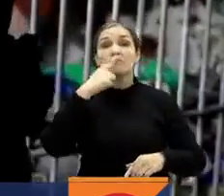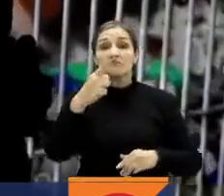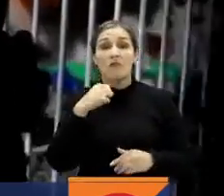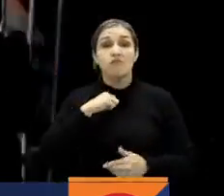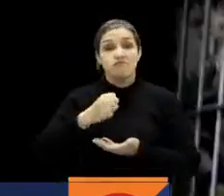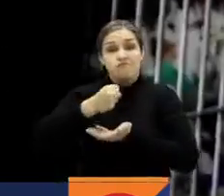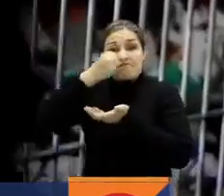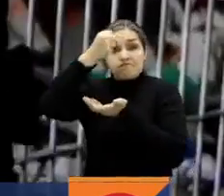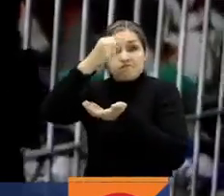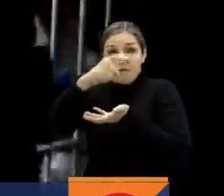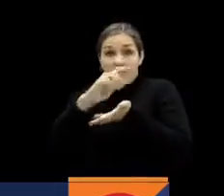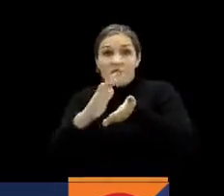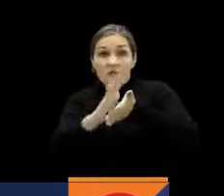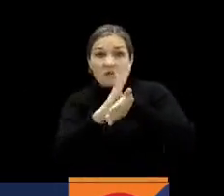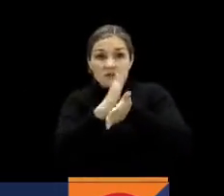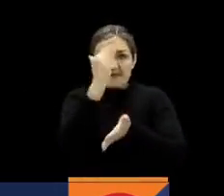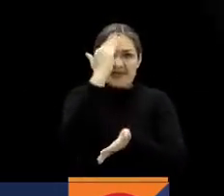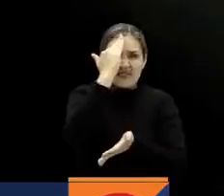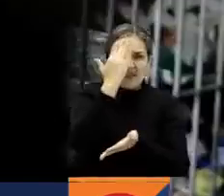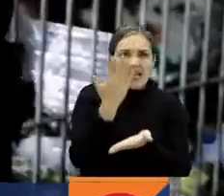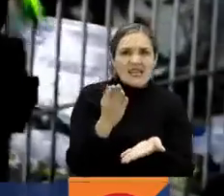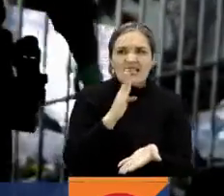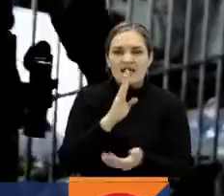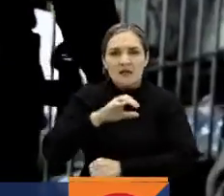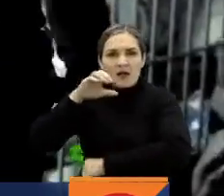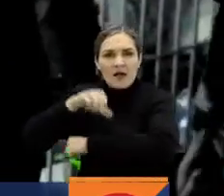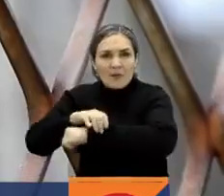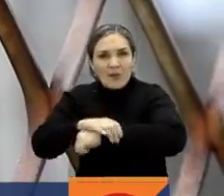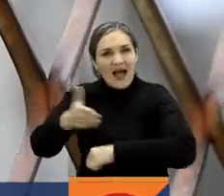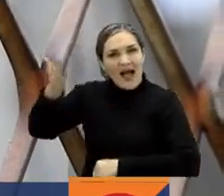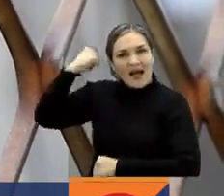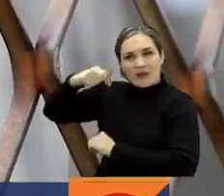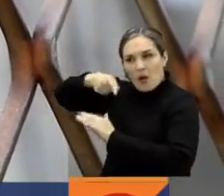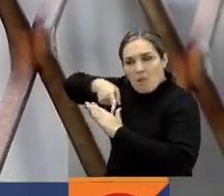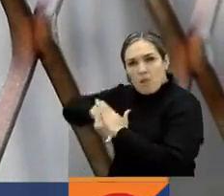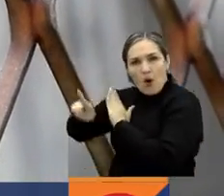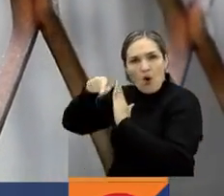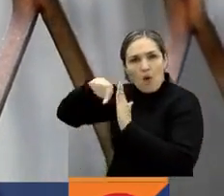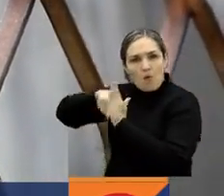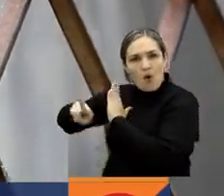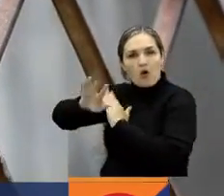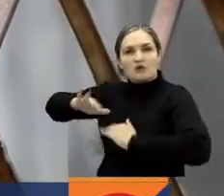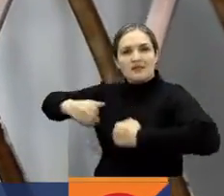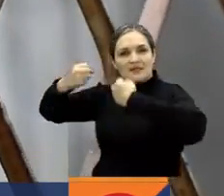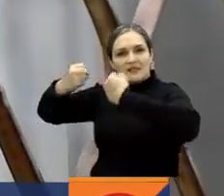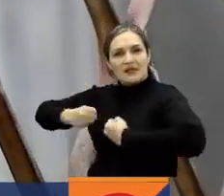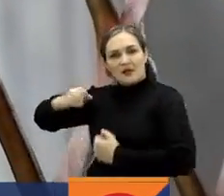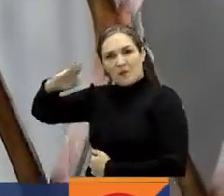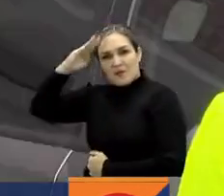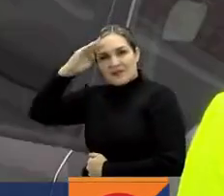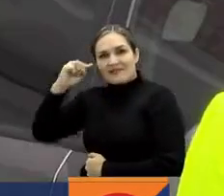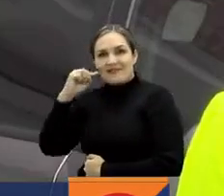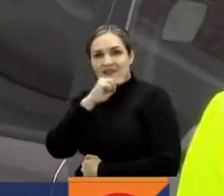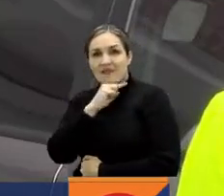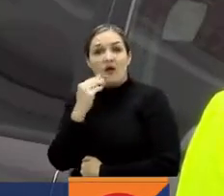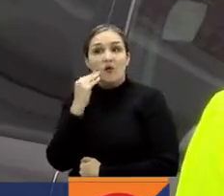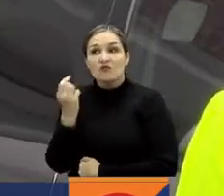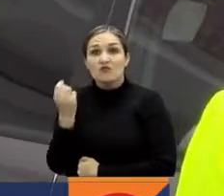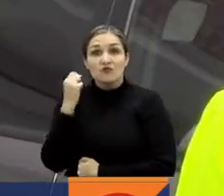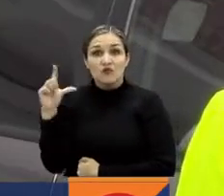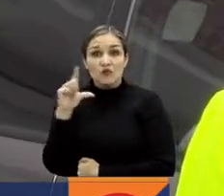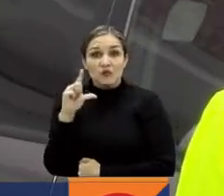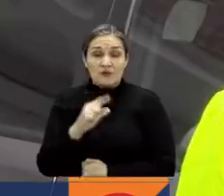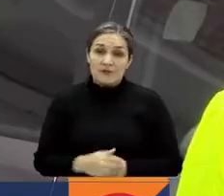recompensa por información que permita la recaptura de las personas que se fugaron de la estación Santa Fe el lunes pasado. Se podría